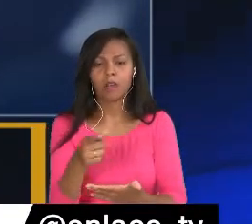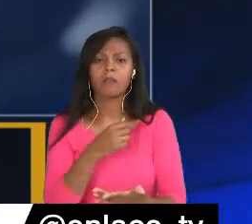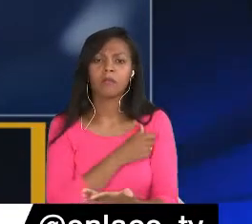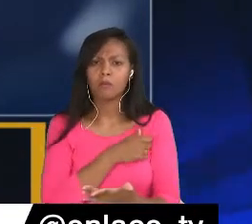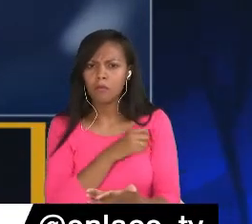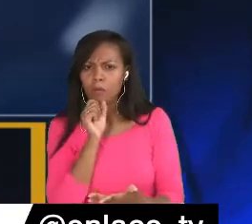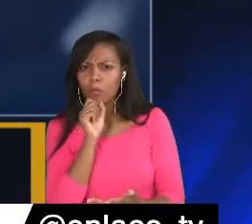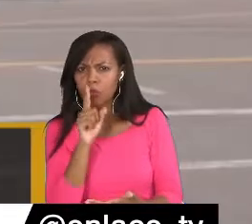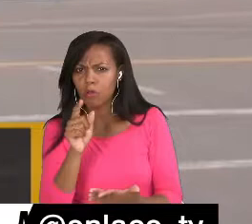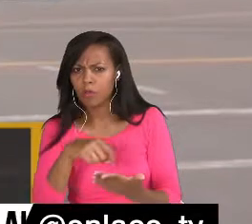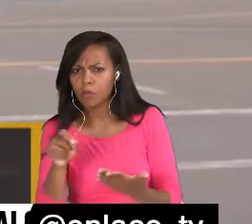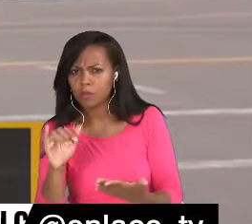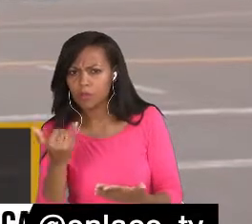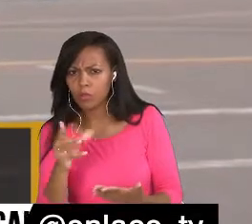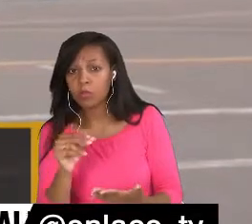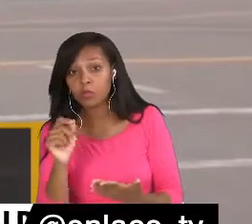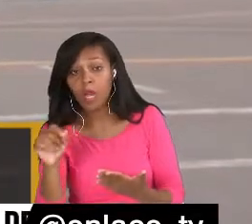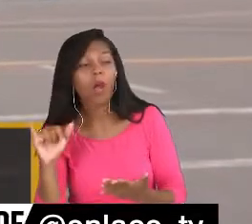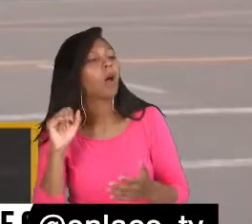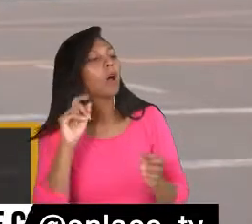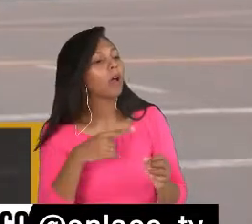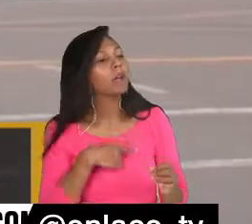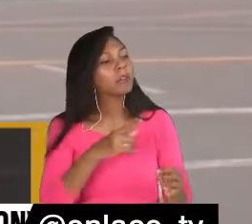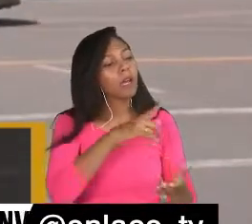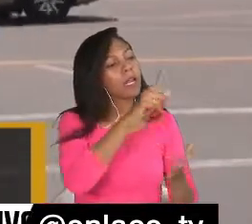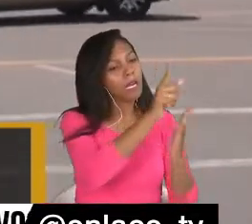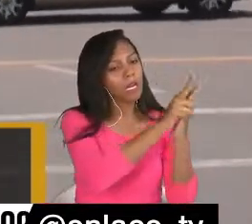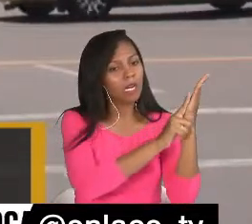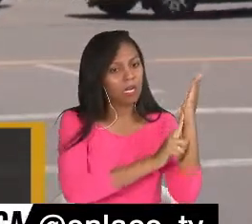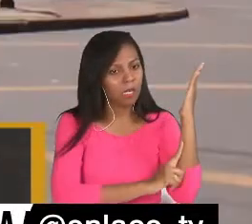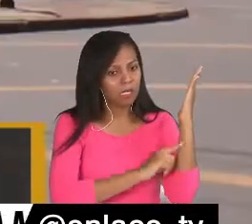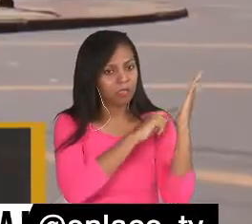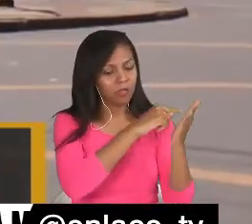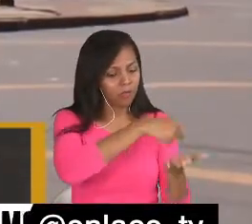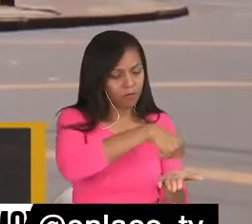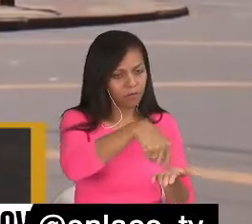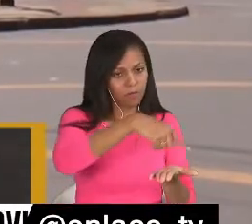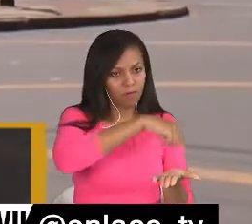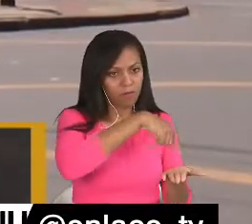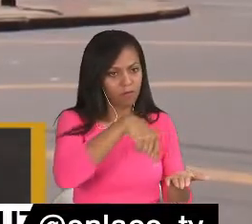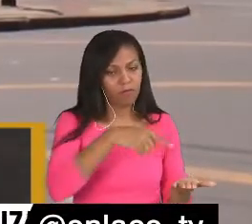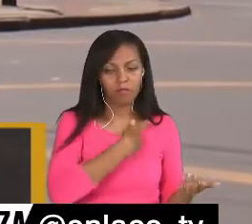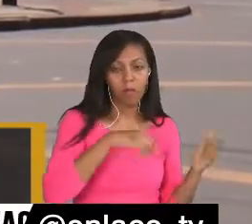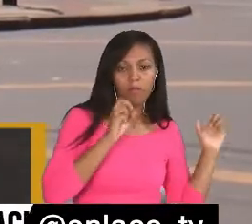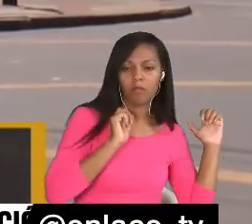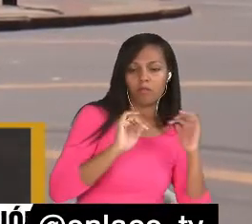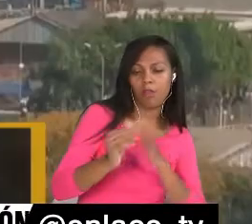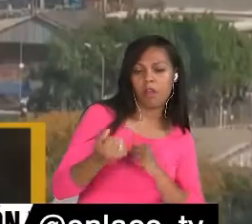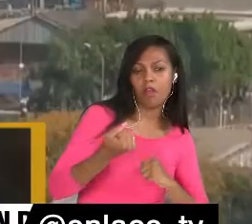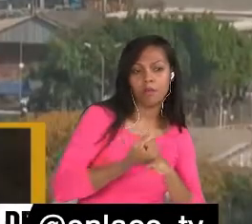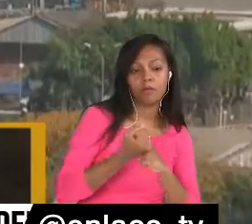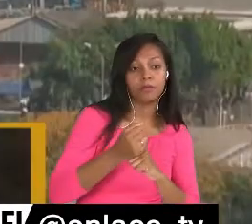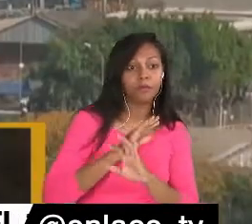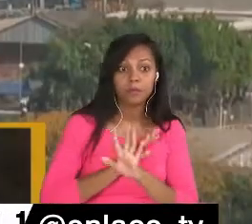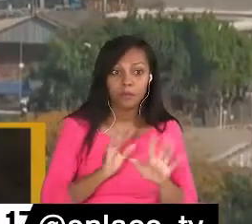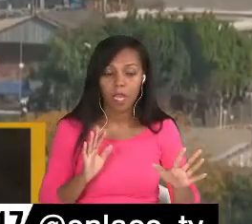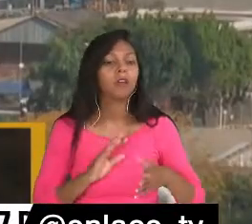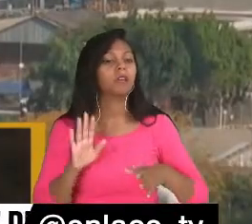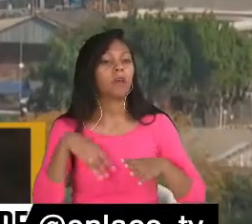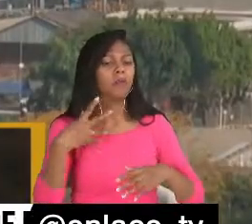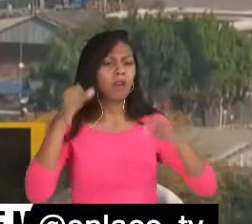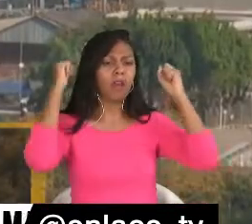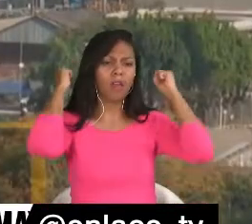la inscripción de las firmas. Una de las decisiones que podría tomar el Cabildo Abierto es la realización en Barranca Bermeja de un paro cívico para exigir de Ecopetrol